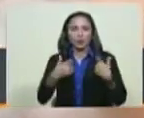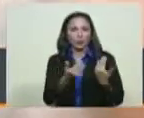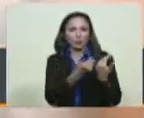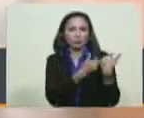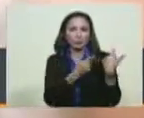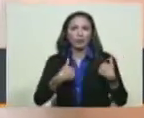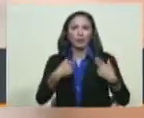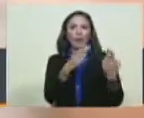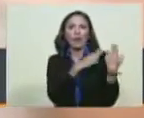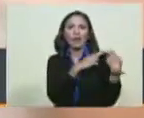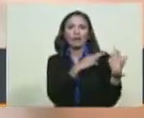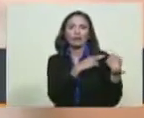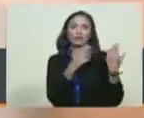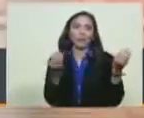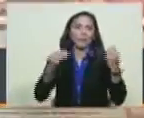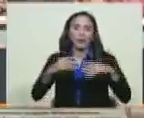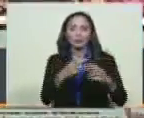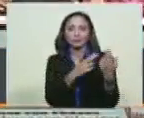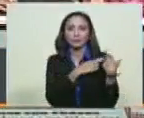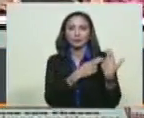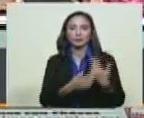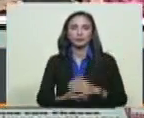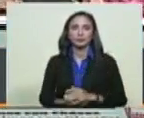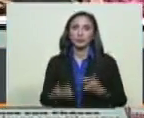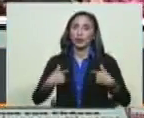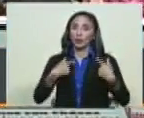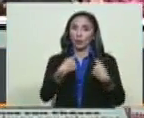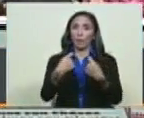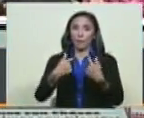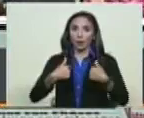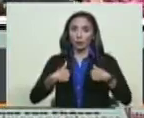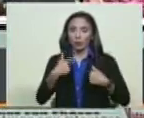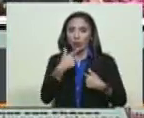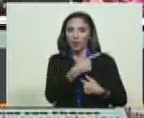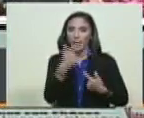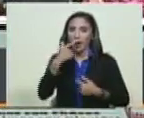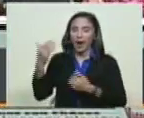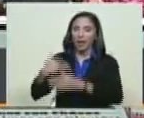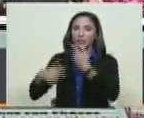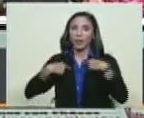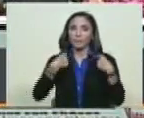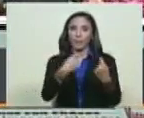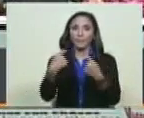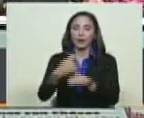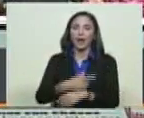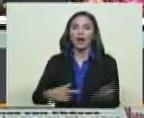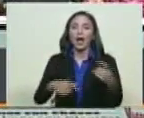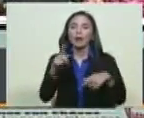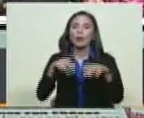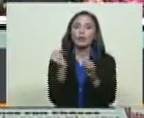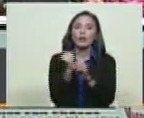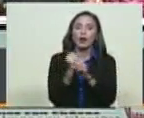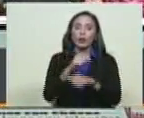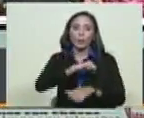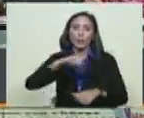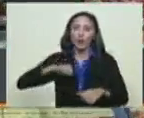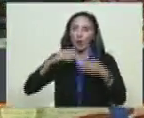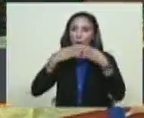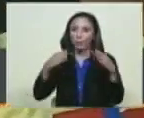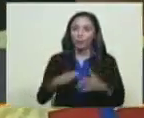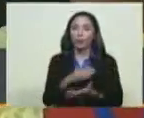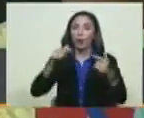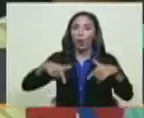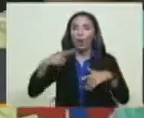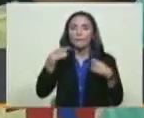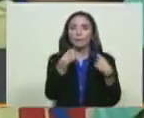demás yo dije que iba a pagar los salarios verdad de los trabajadores públicos y privados y cumplir al día